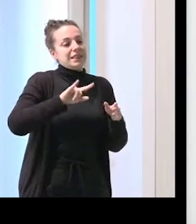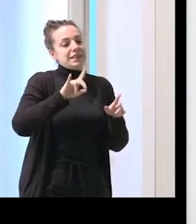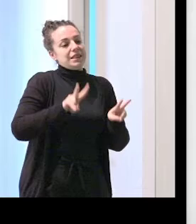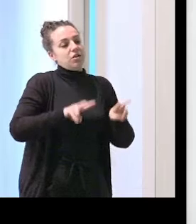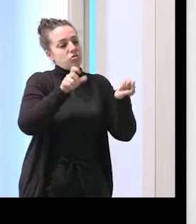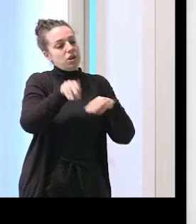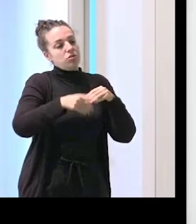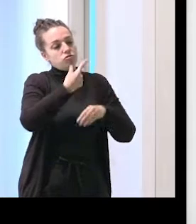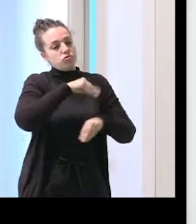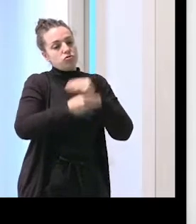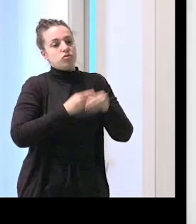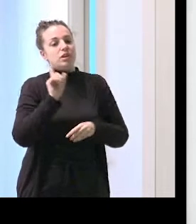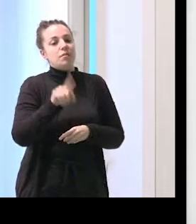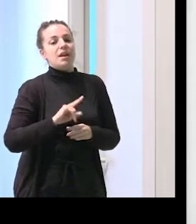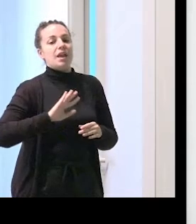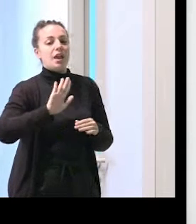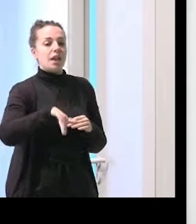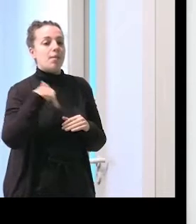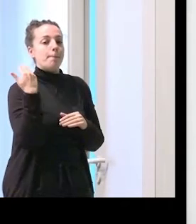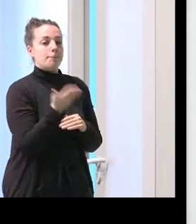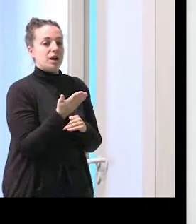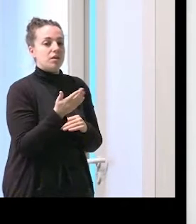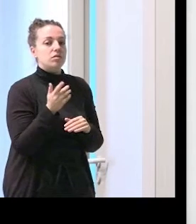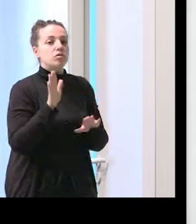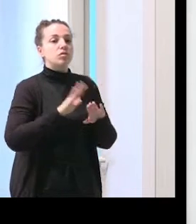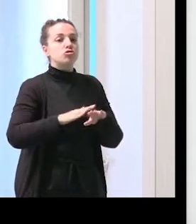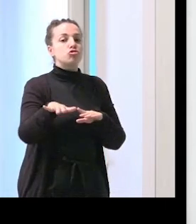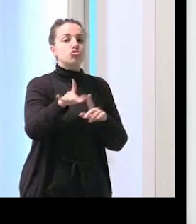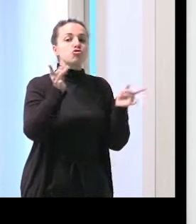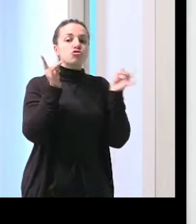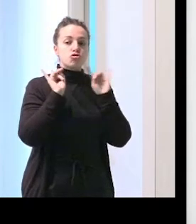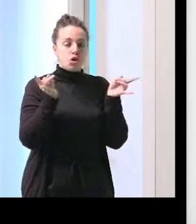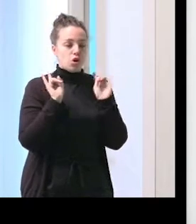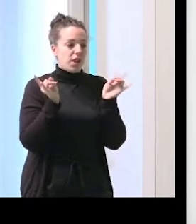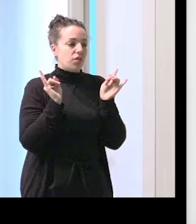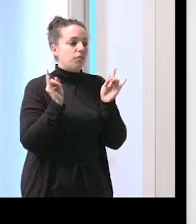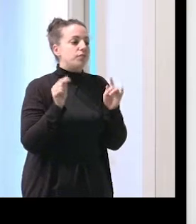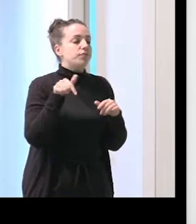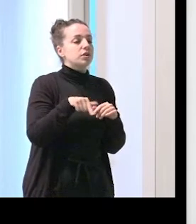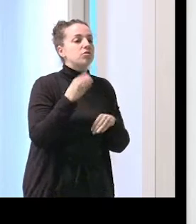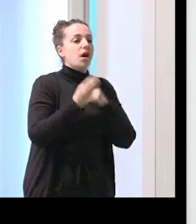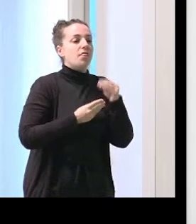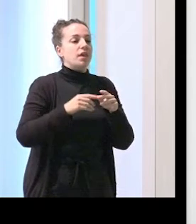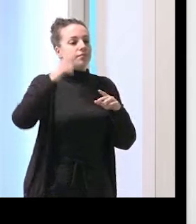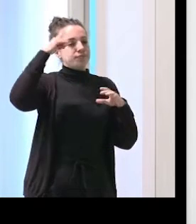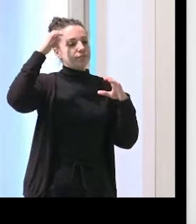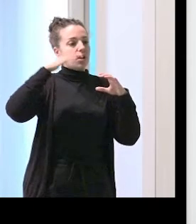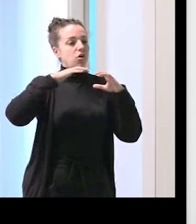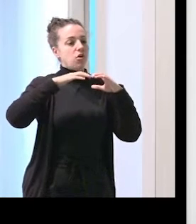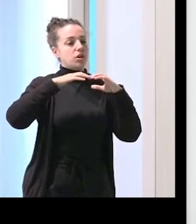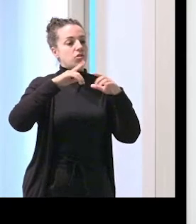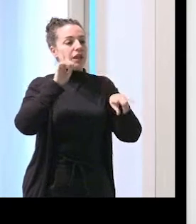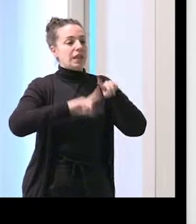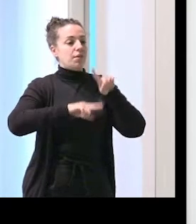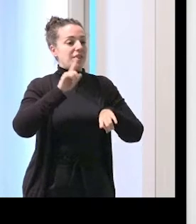Impacto sobre la localización del sonido. Pues, bueno, la localización del sonido se hace en el plano horizontal, depende del